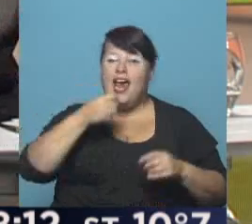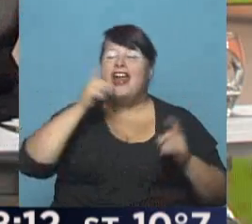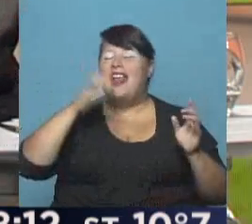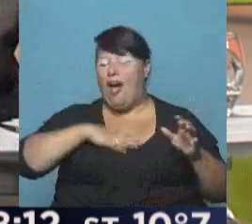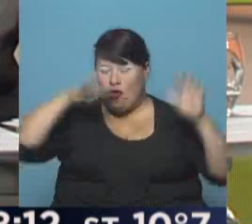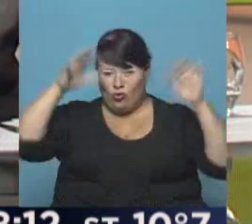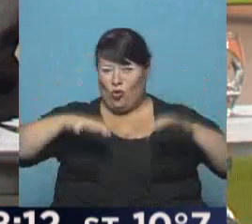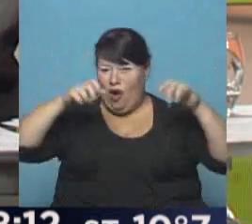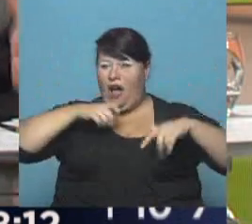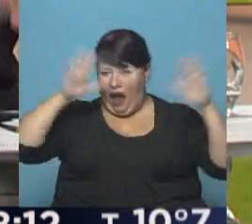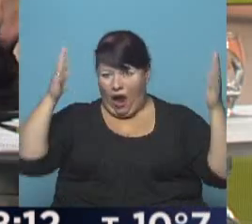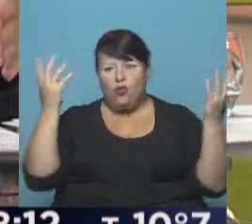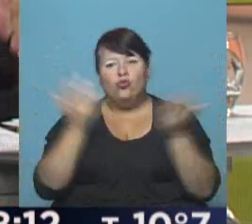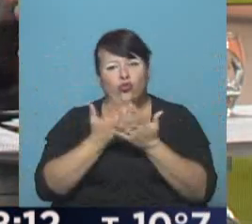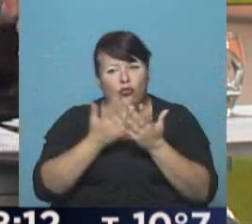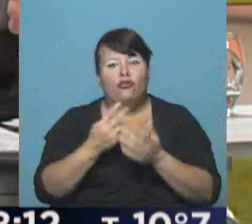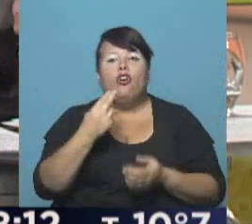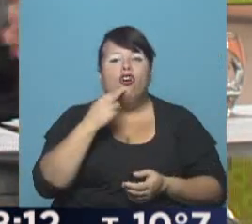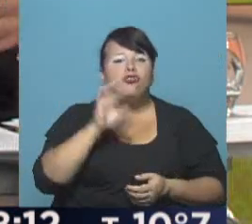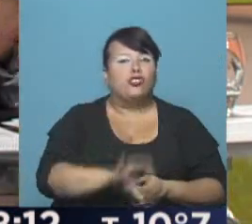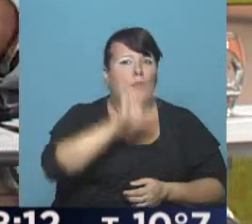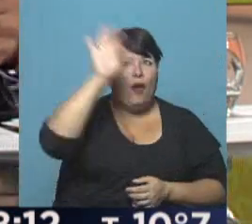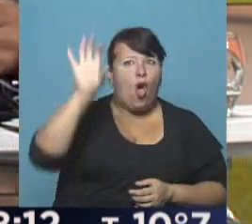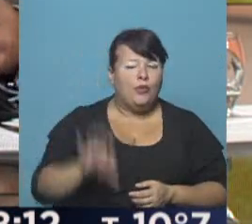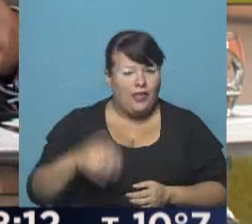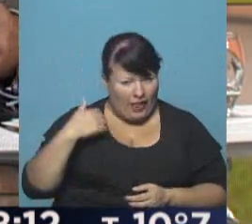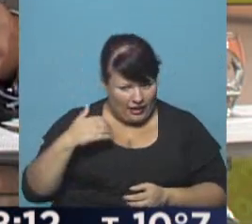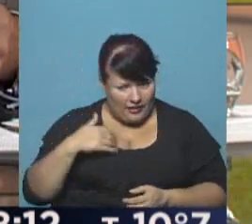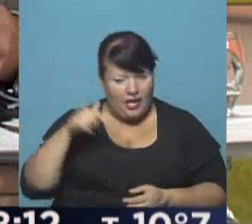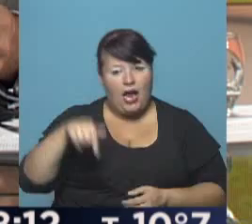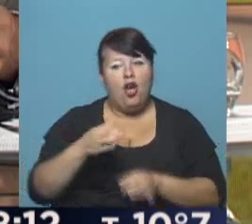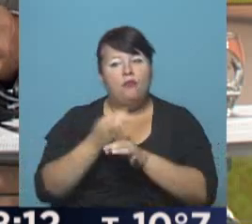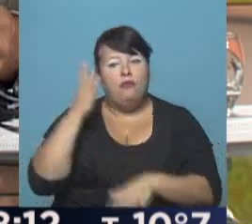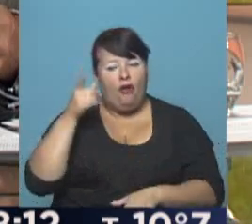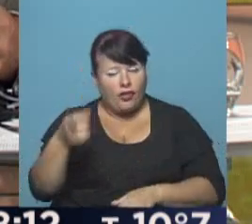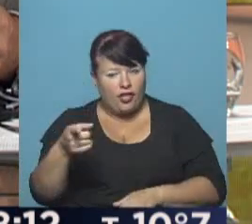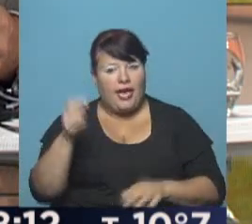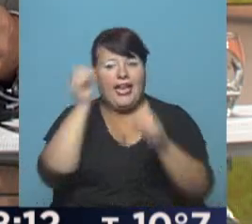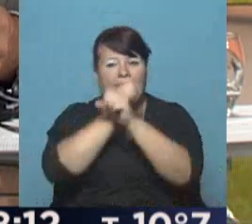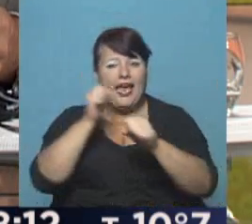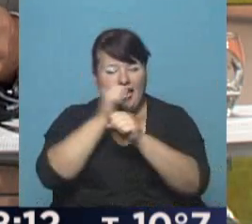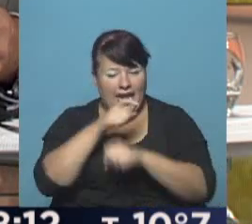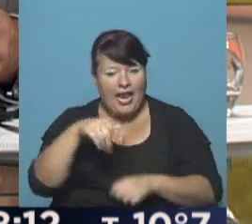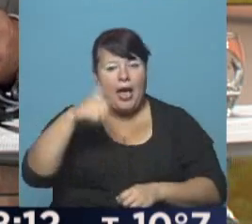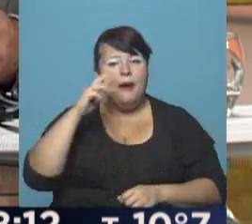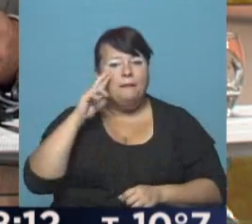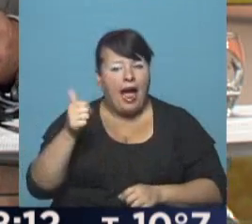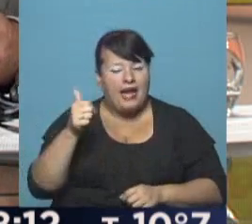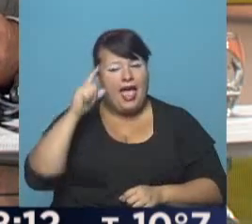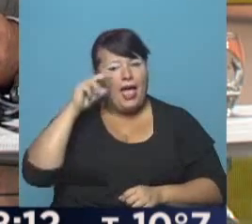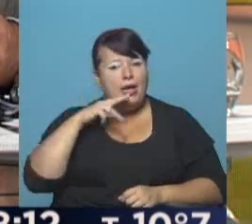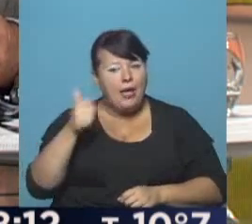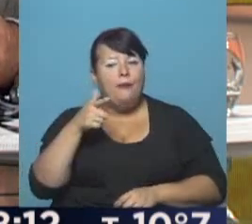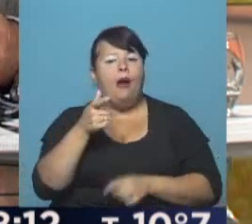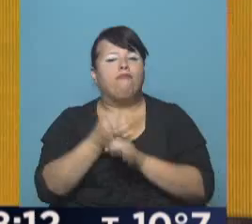las inundaciones están afectando a 11 provincias argentinas estamos con una especialista la ingeniera civil maría eva causo vitis